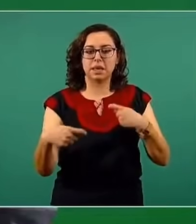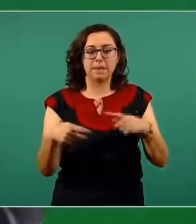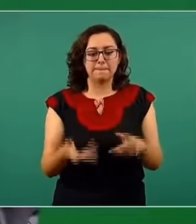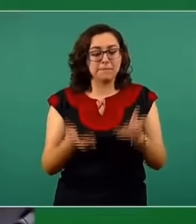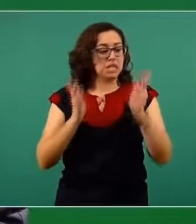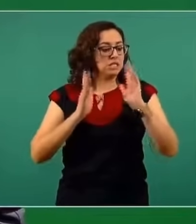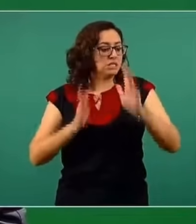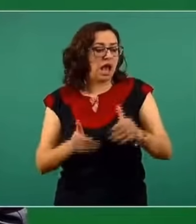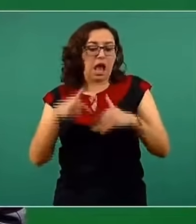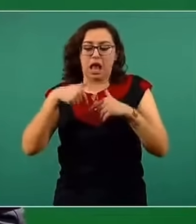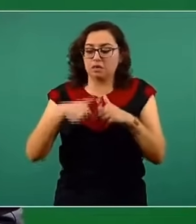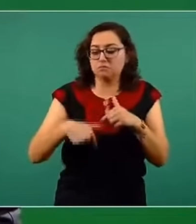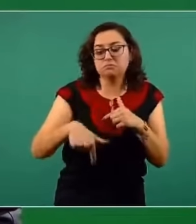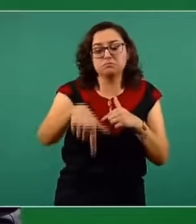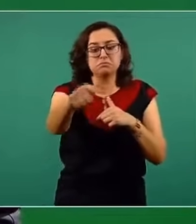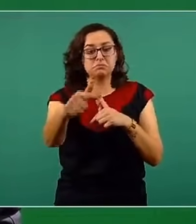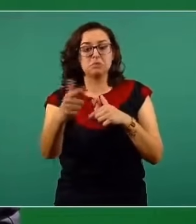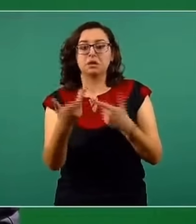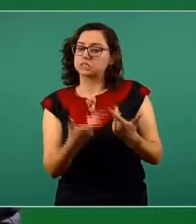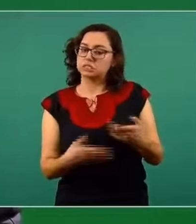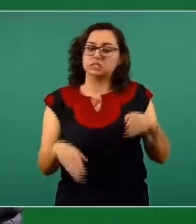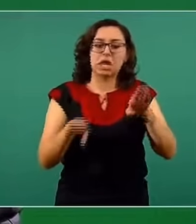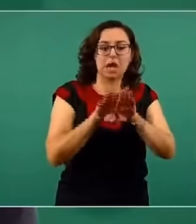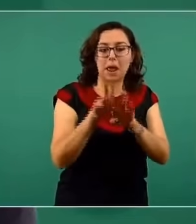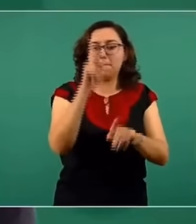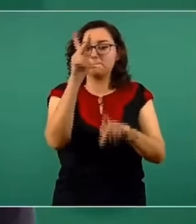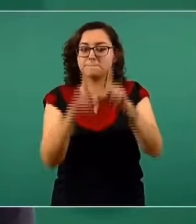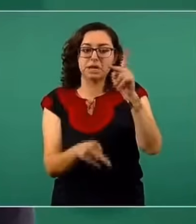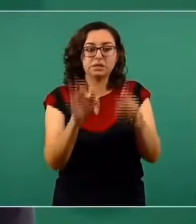epidemia, esta es la cantidad de cierre que se tiene.